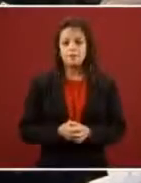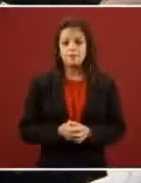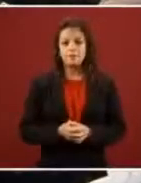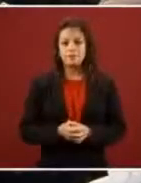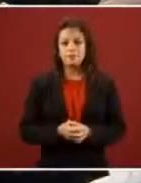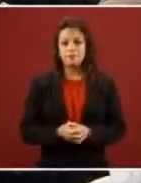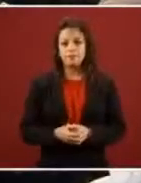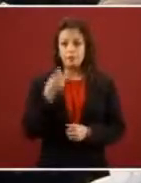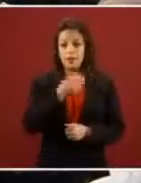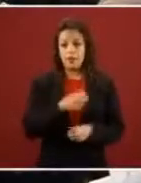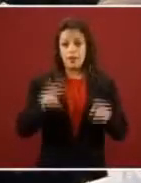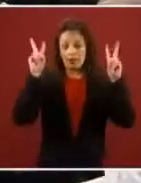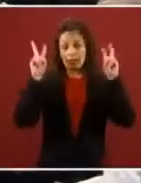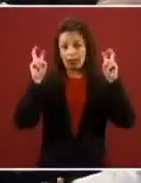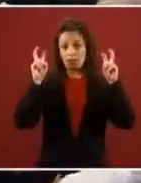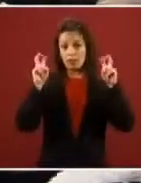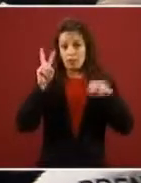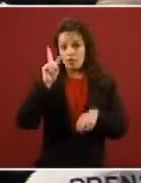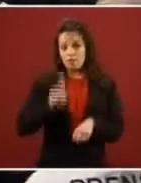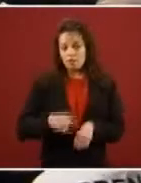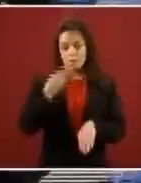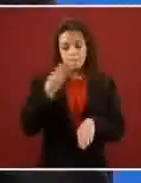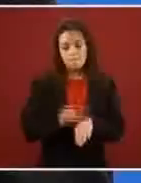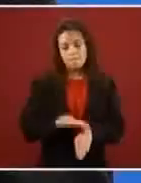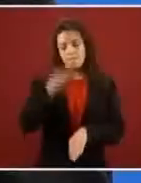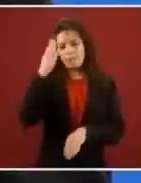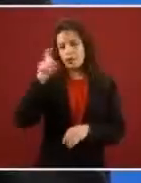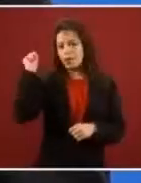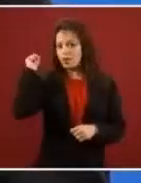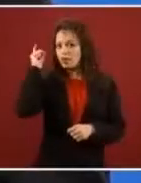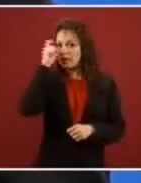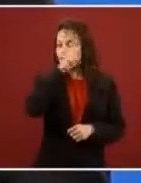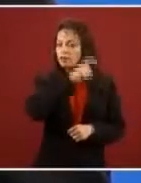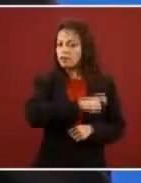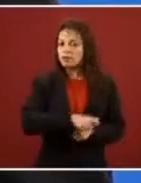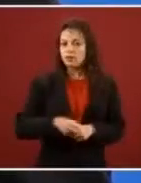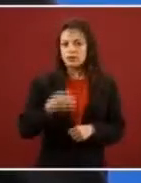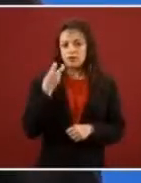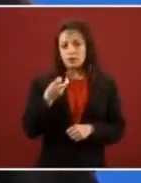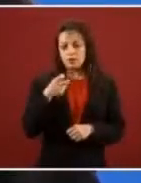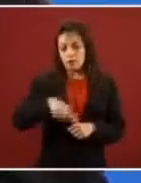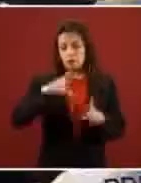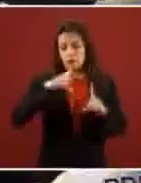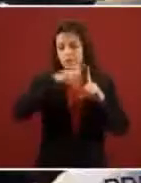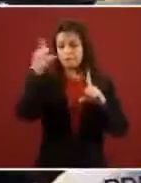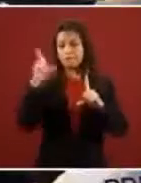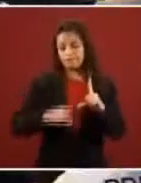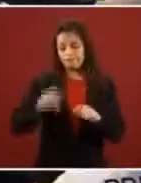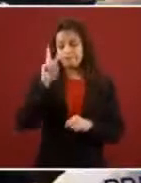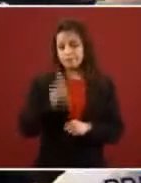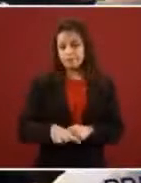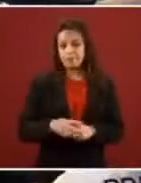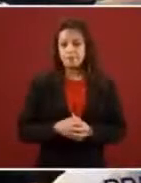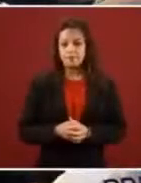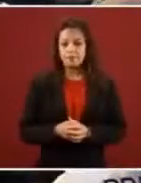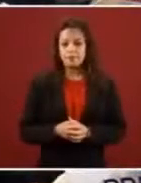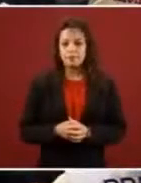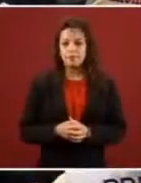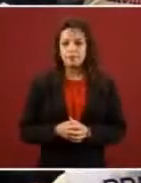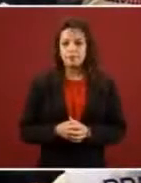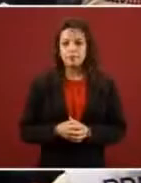el tema más difícil que hemos enfrentado. Cierto. Tenemos muchas